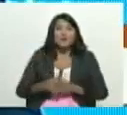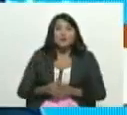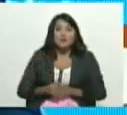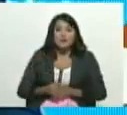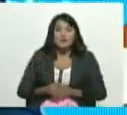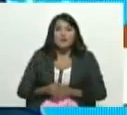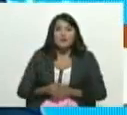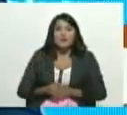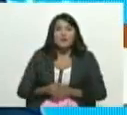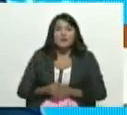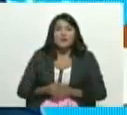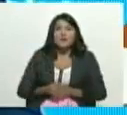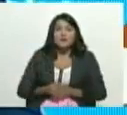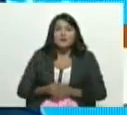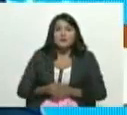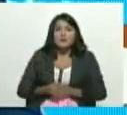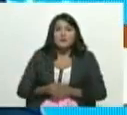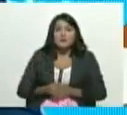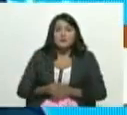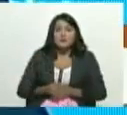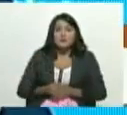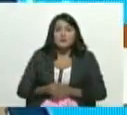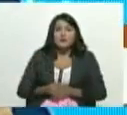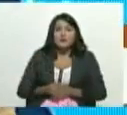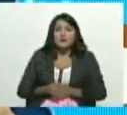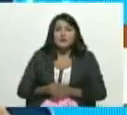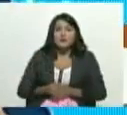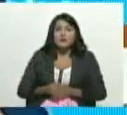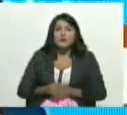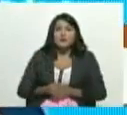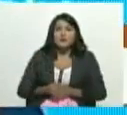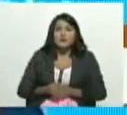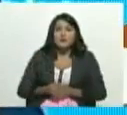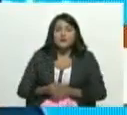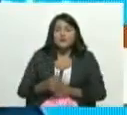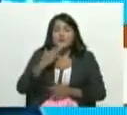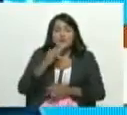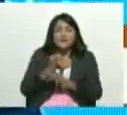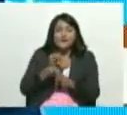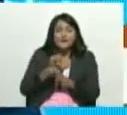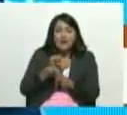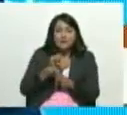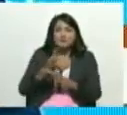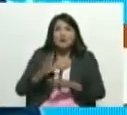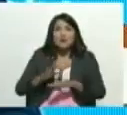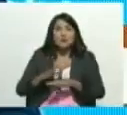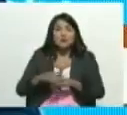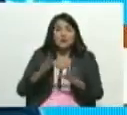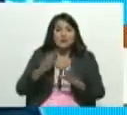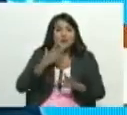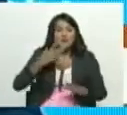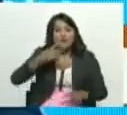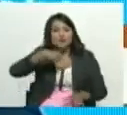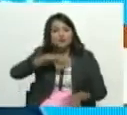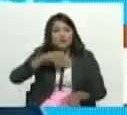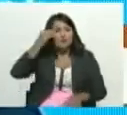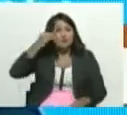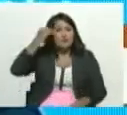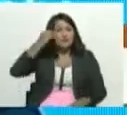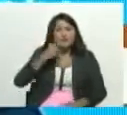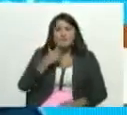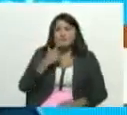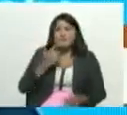donde se nos prohíbe prácticamente por la vida de los hechos pensar en algo que no sea